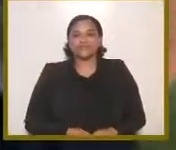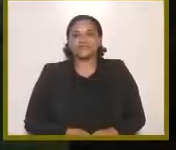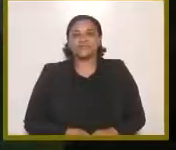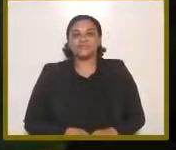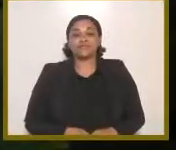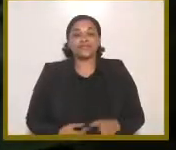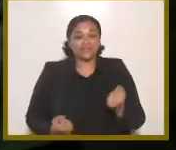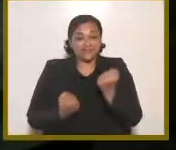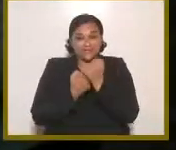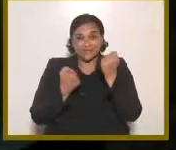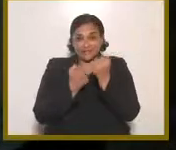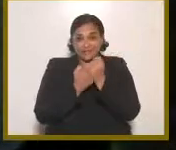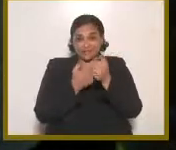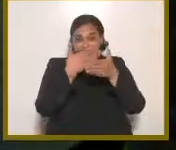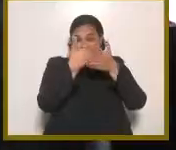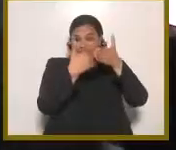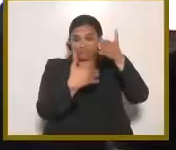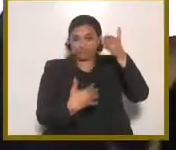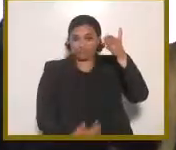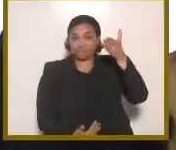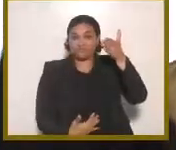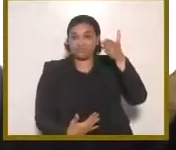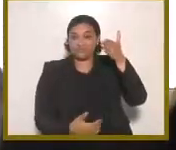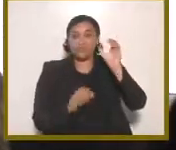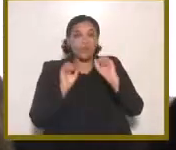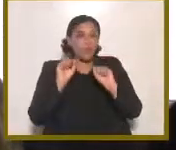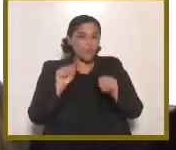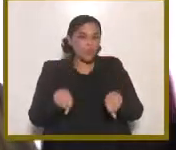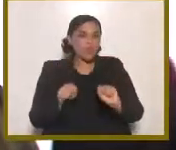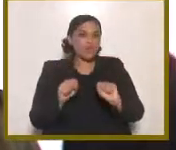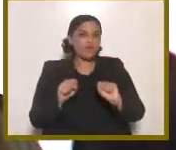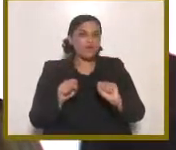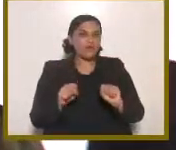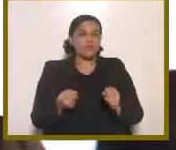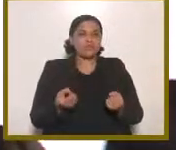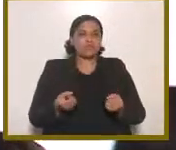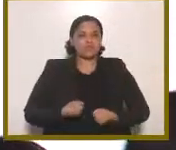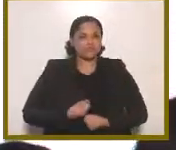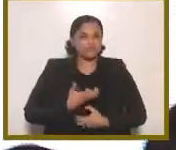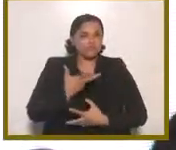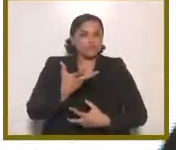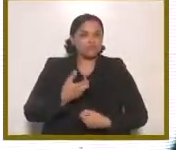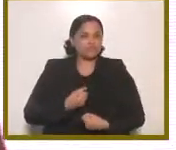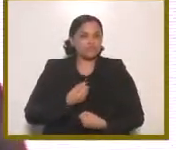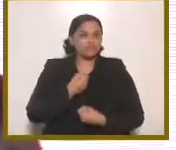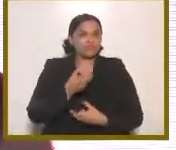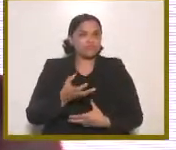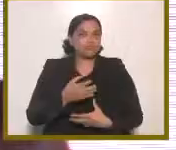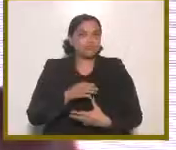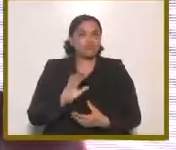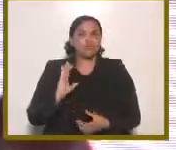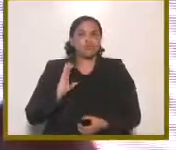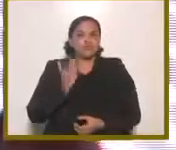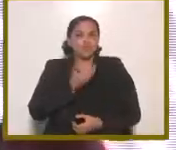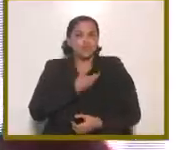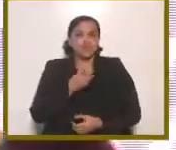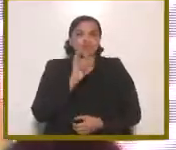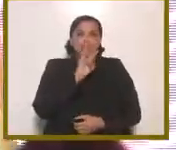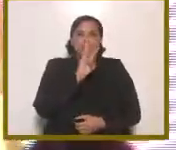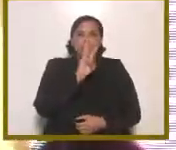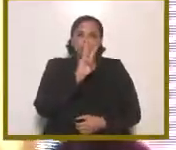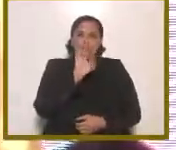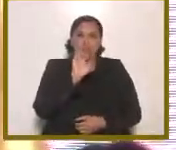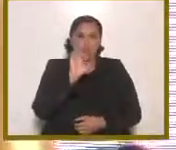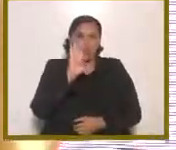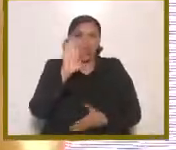El apoyo a este manifiesto puede ser expresado a través de nuestra página web. Será colgado y